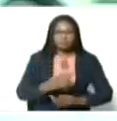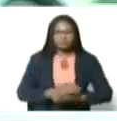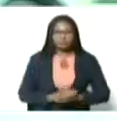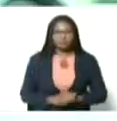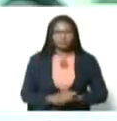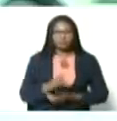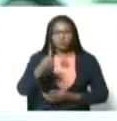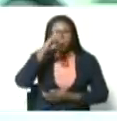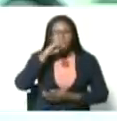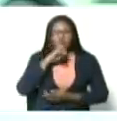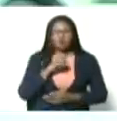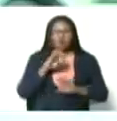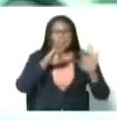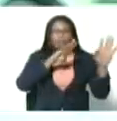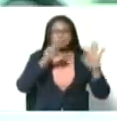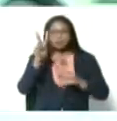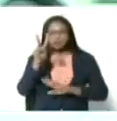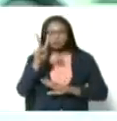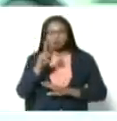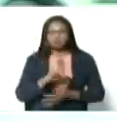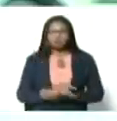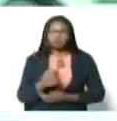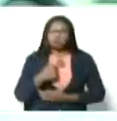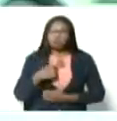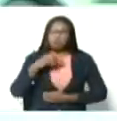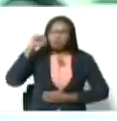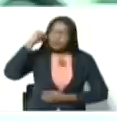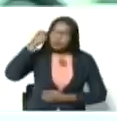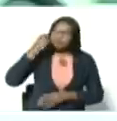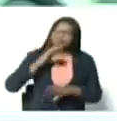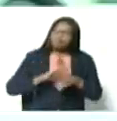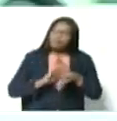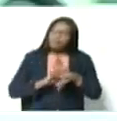año 92, yo recuerdo porque